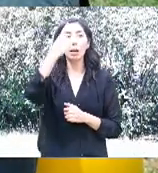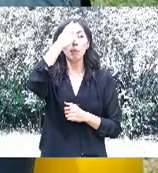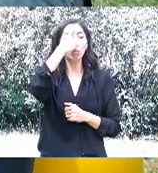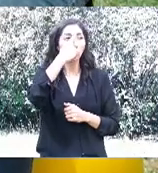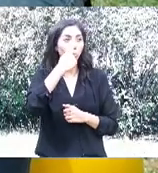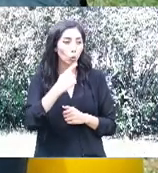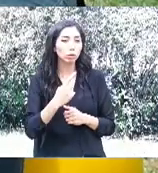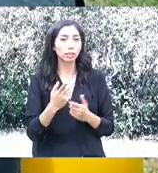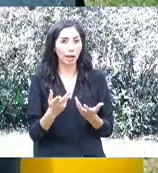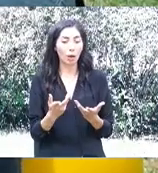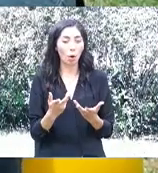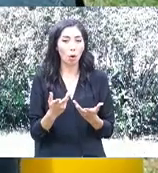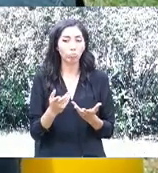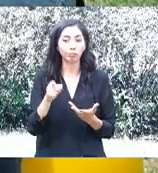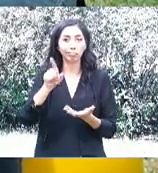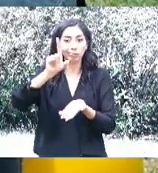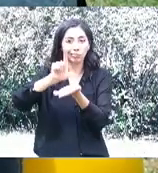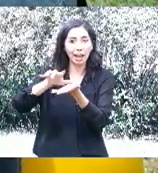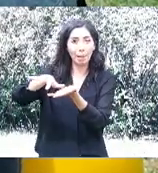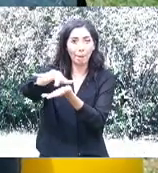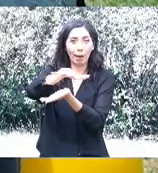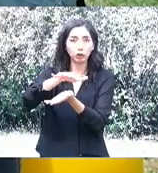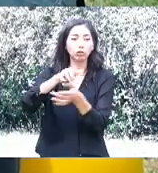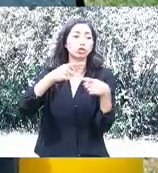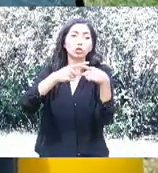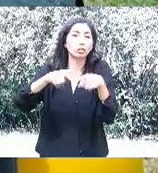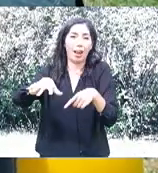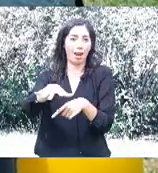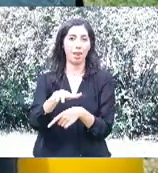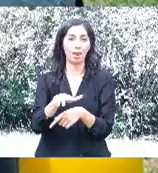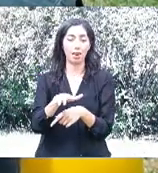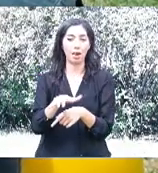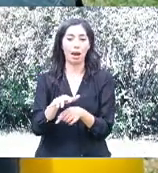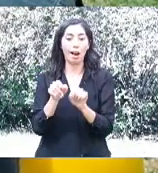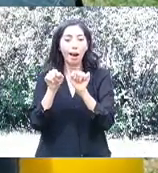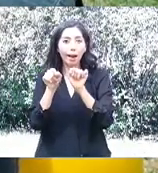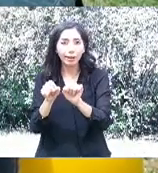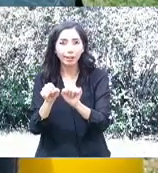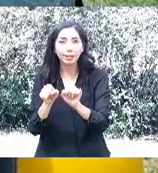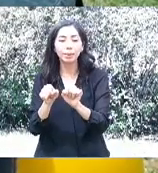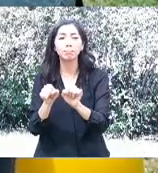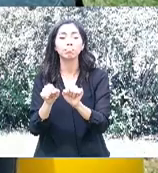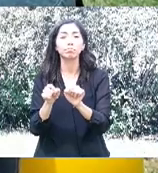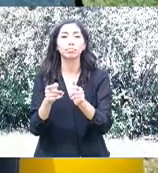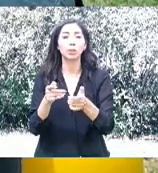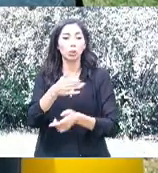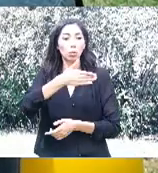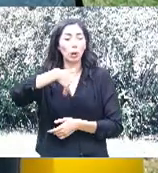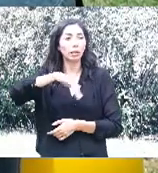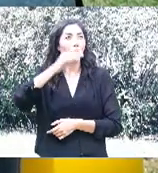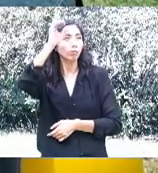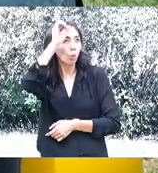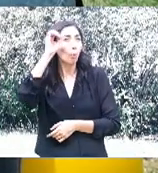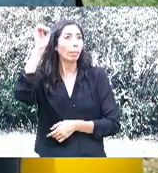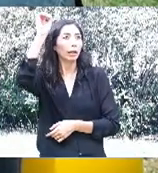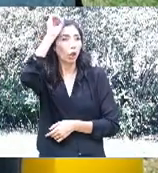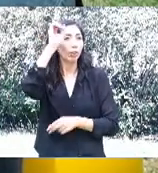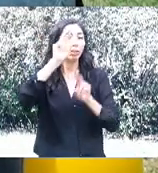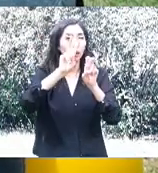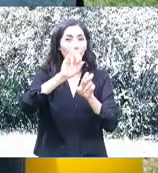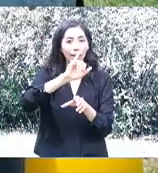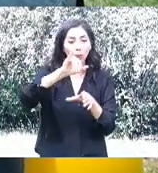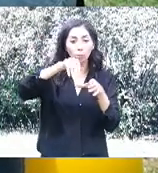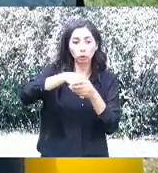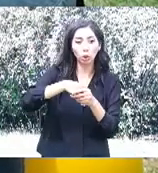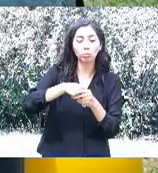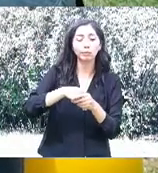decían antes Ustedes es un espacio son espacios sociales y desde ahí por lo menos en nuestra perspectiva de la inclusión